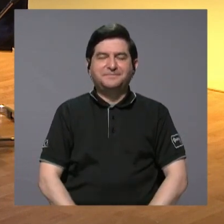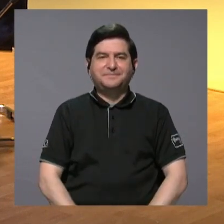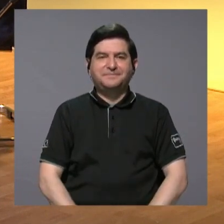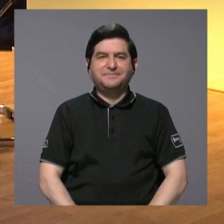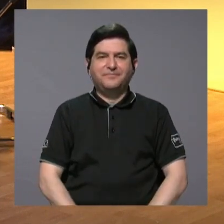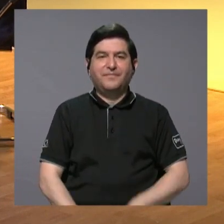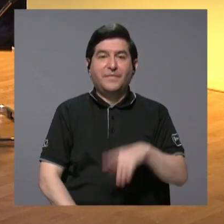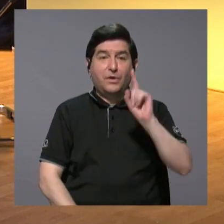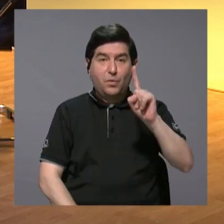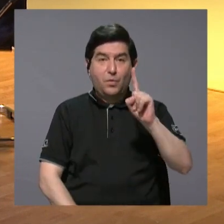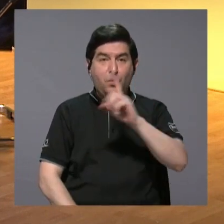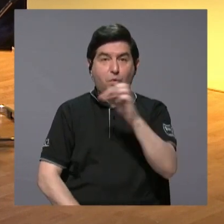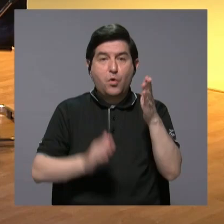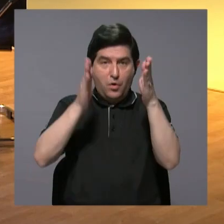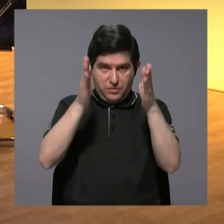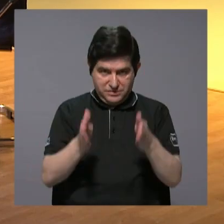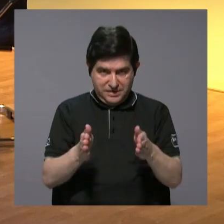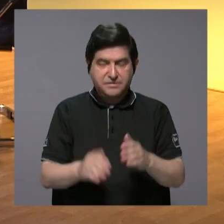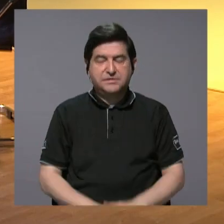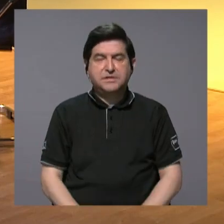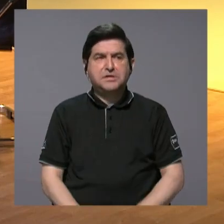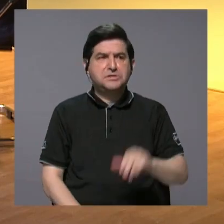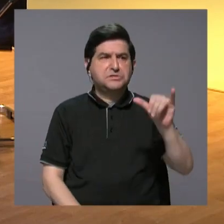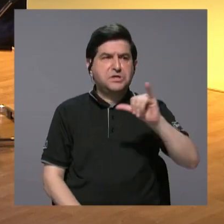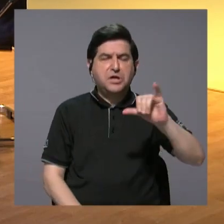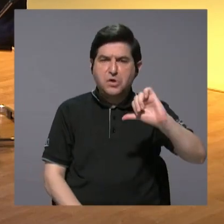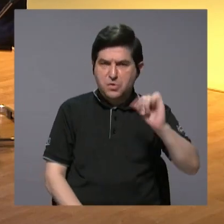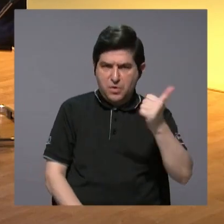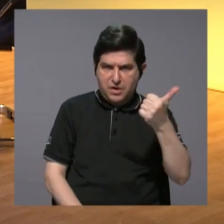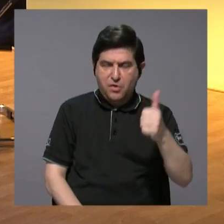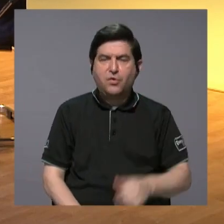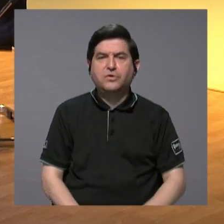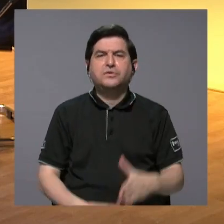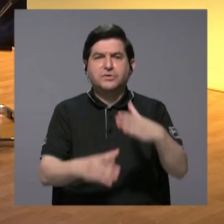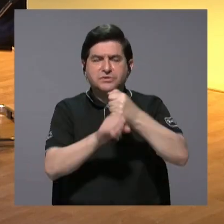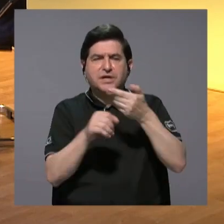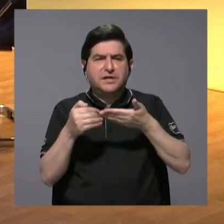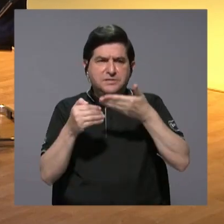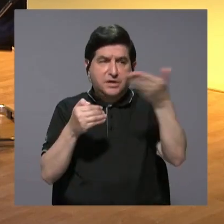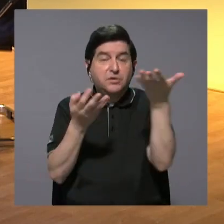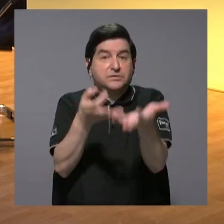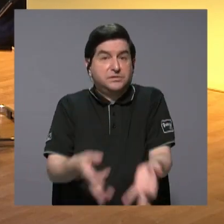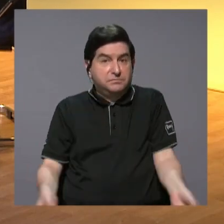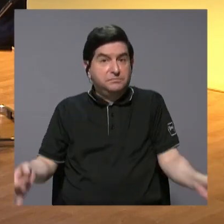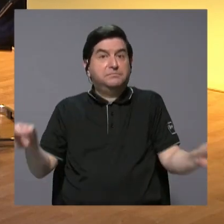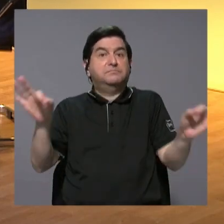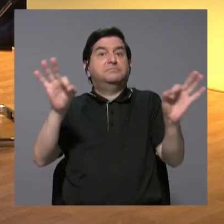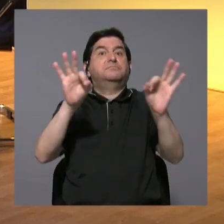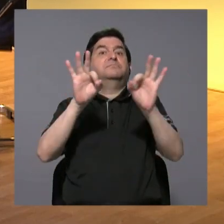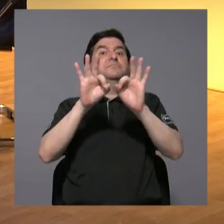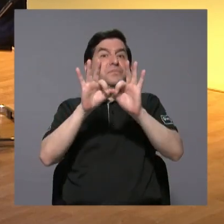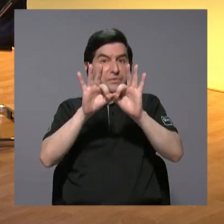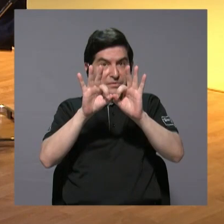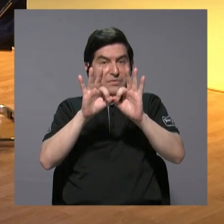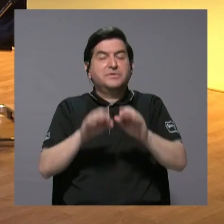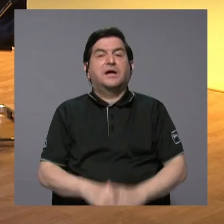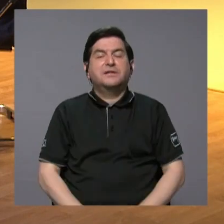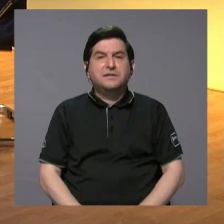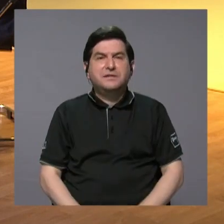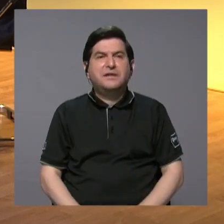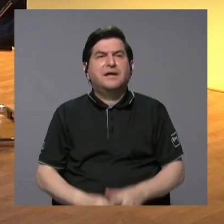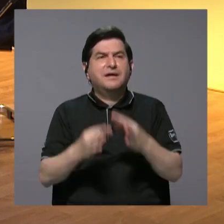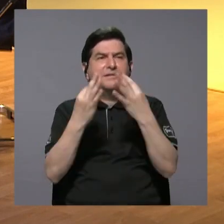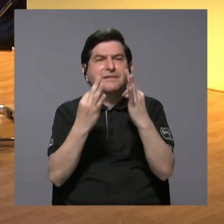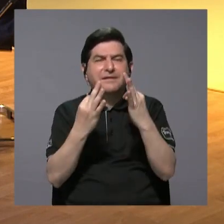y un costarricense, como muchos otros, que hicieron cosas muy importantes en construcción